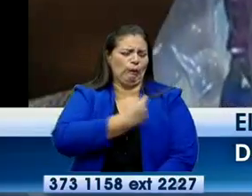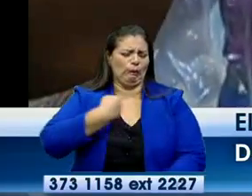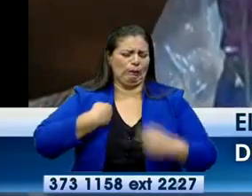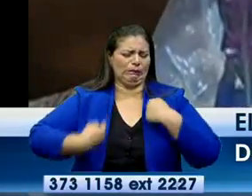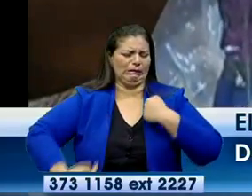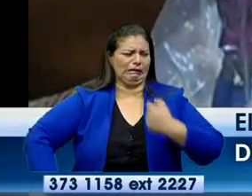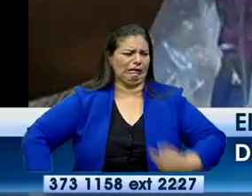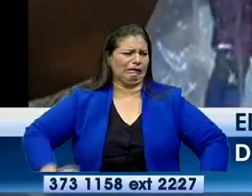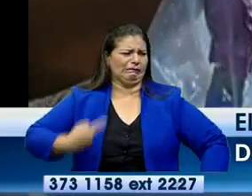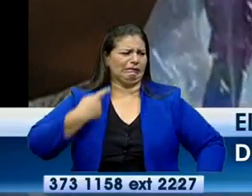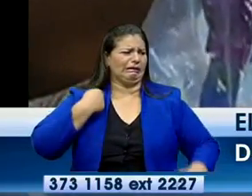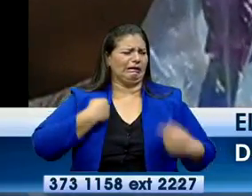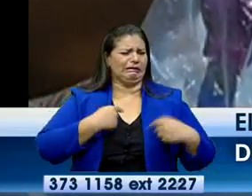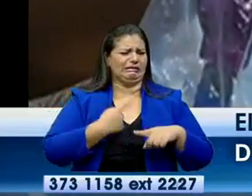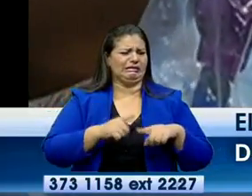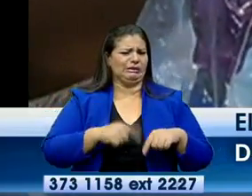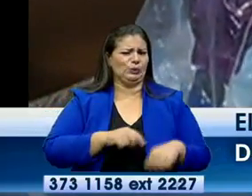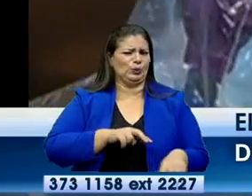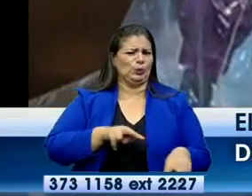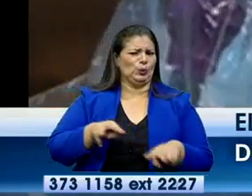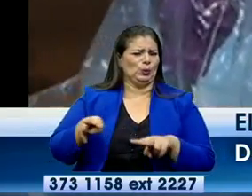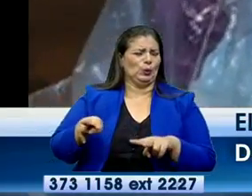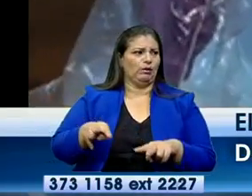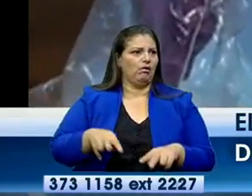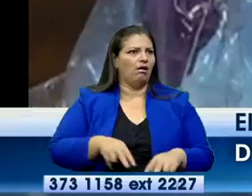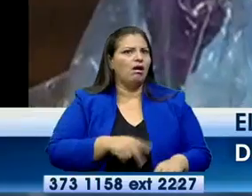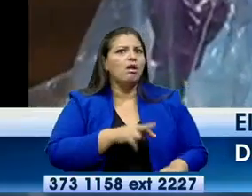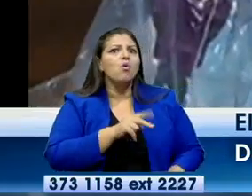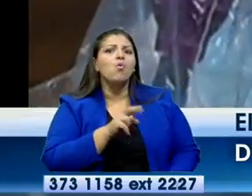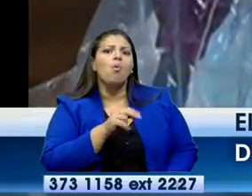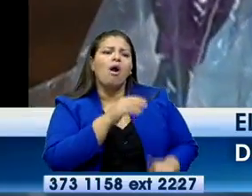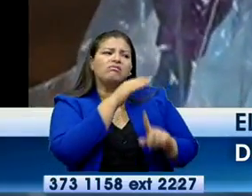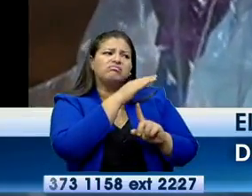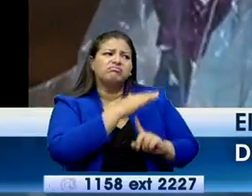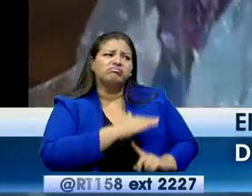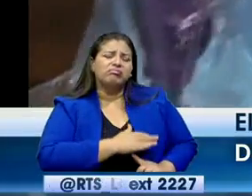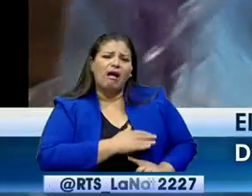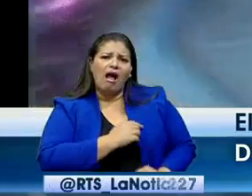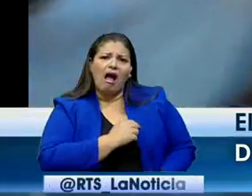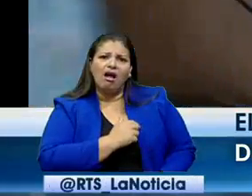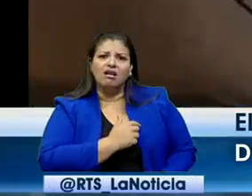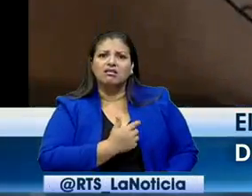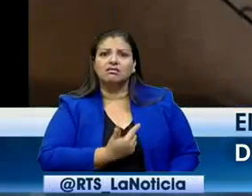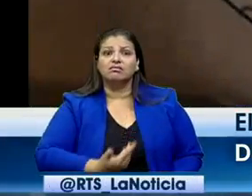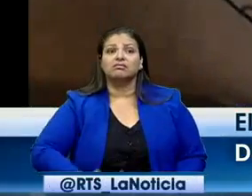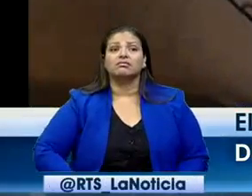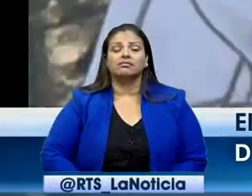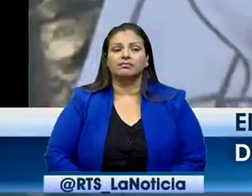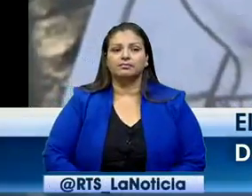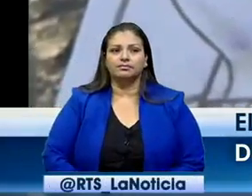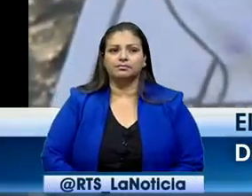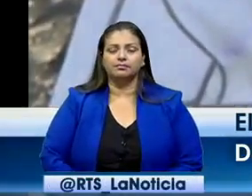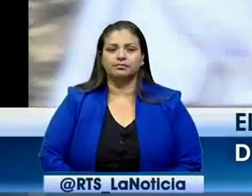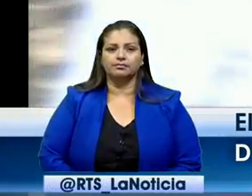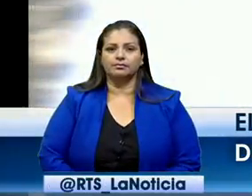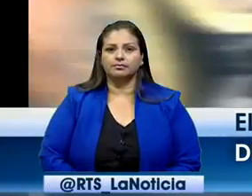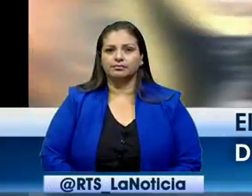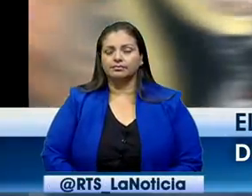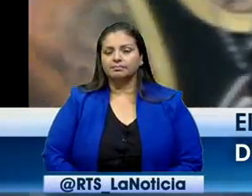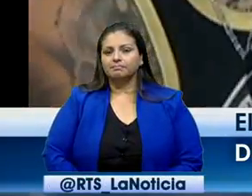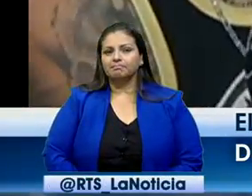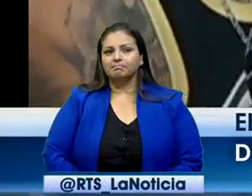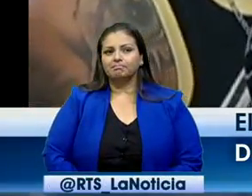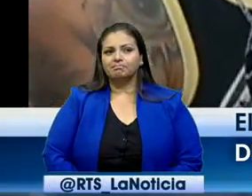Entre las obras encontramos quienes optaron por tatuarse alguna insignia de la urbe porteña. Vino él a la feria